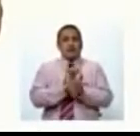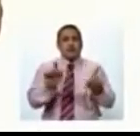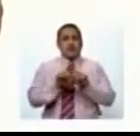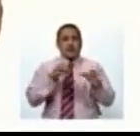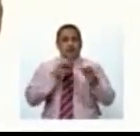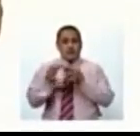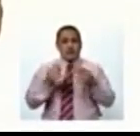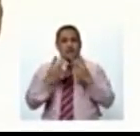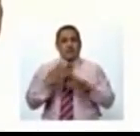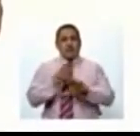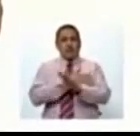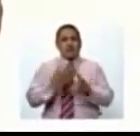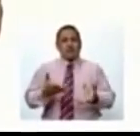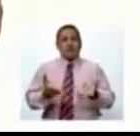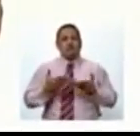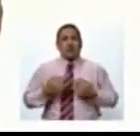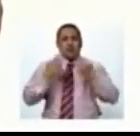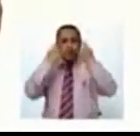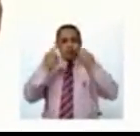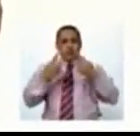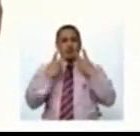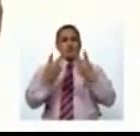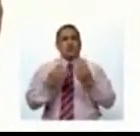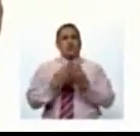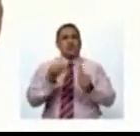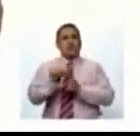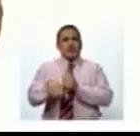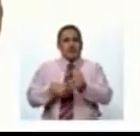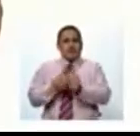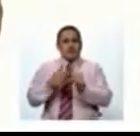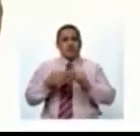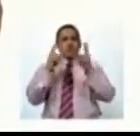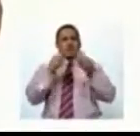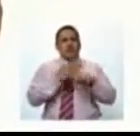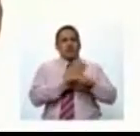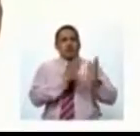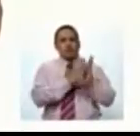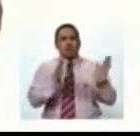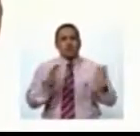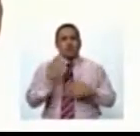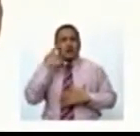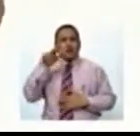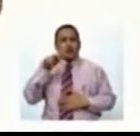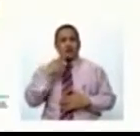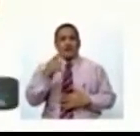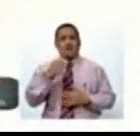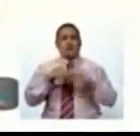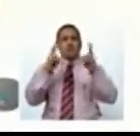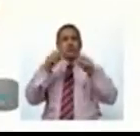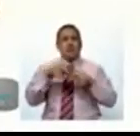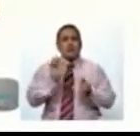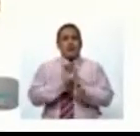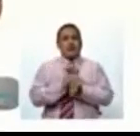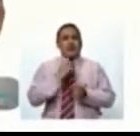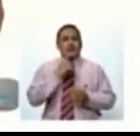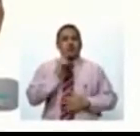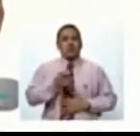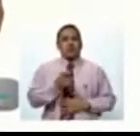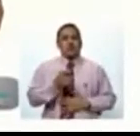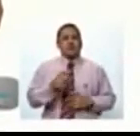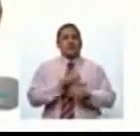justamente eso nos lleva a consideraciones que están por detrás del tema del plazo razonable. Sobre temas penales, en mi opinión, por ejemplo, los